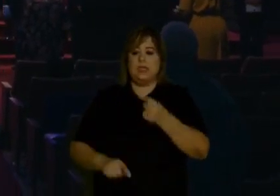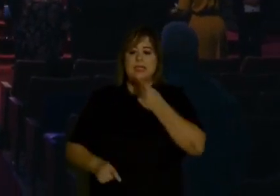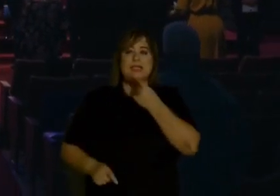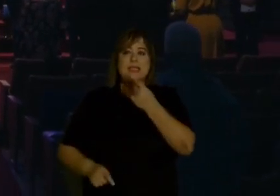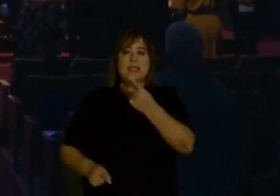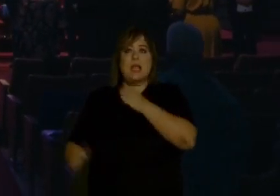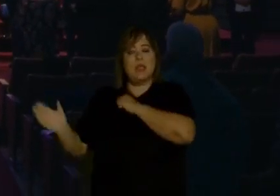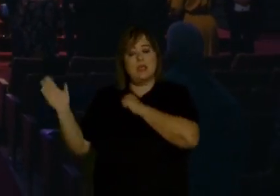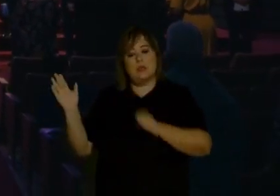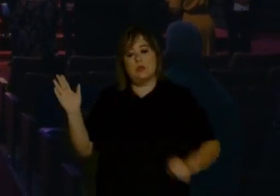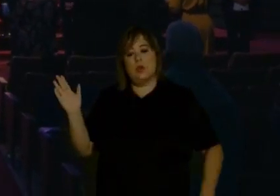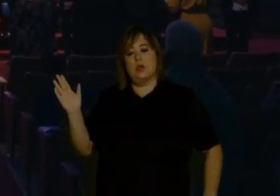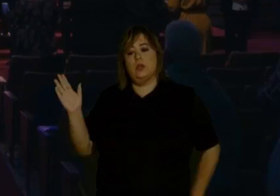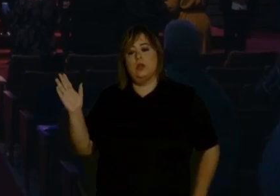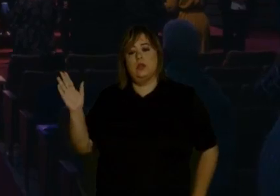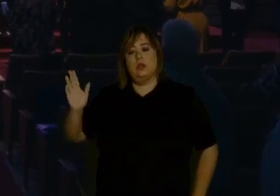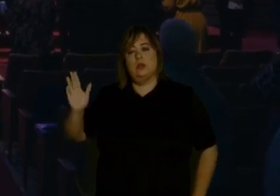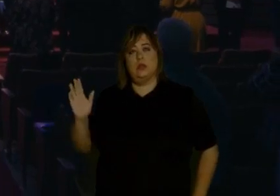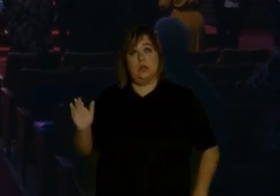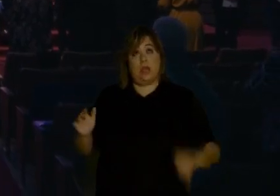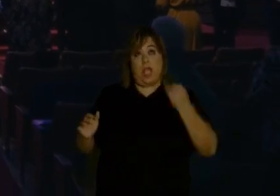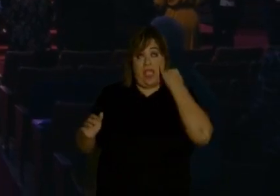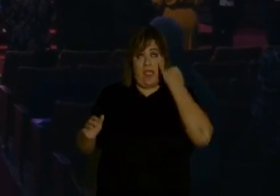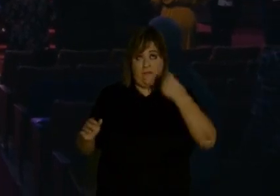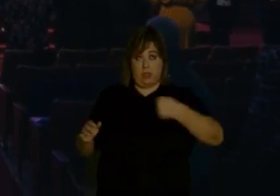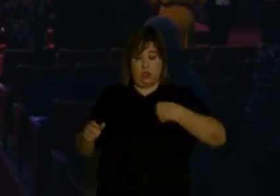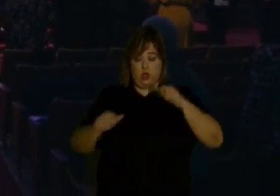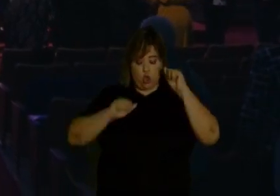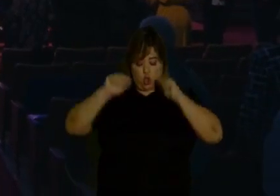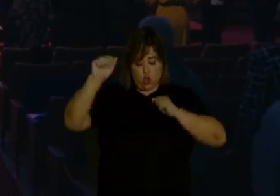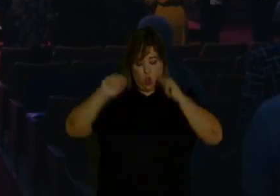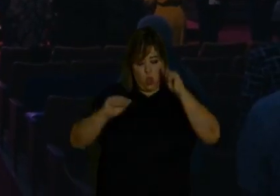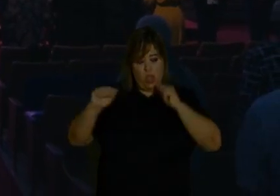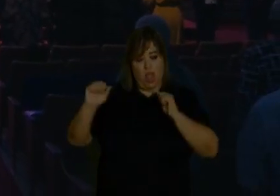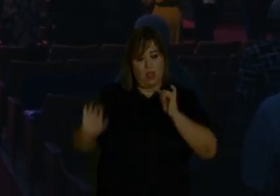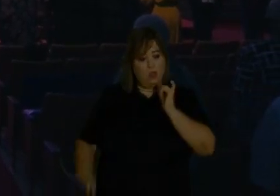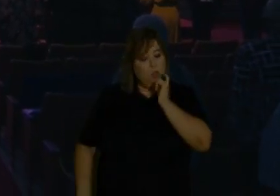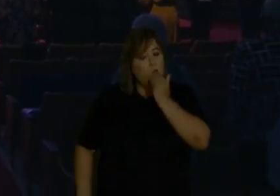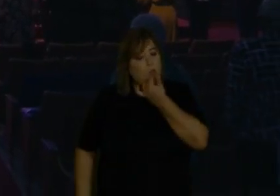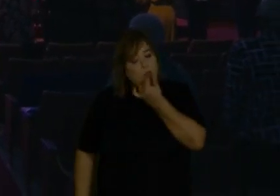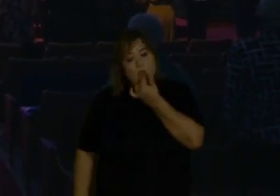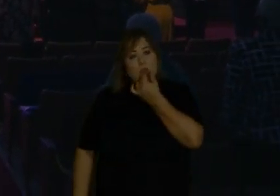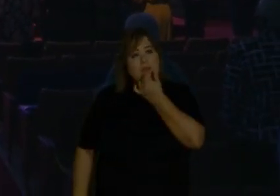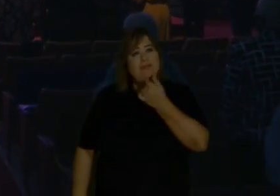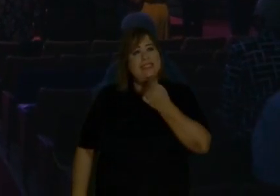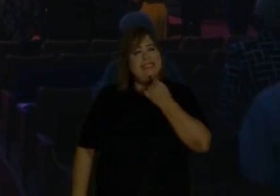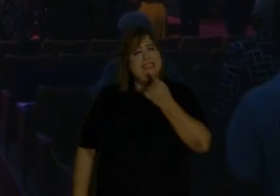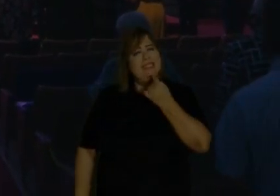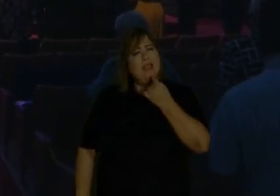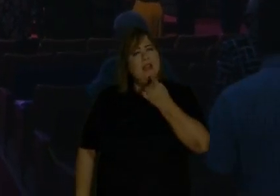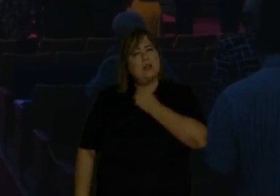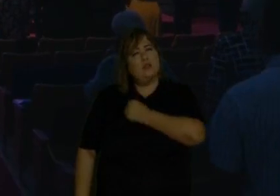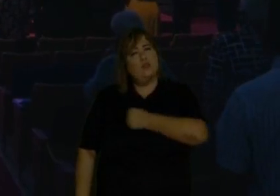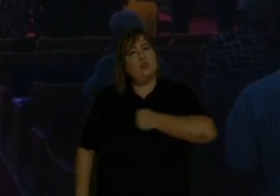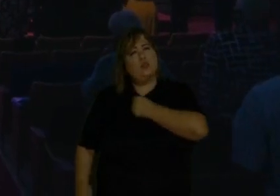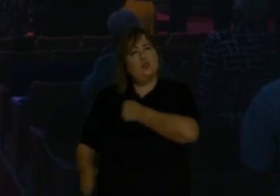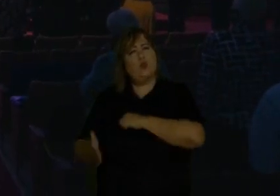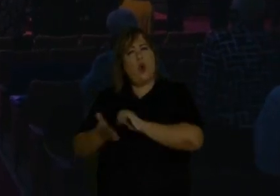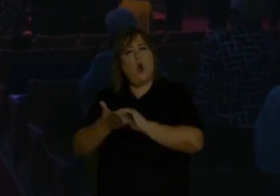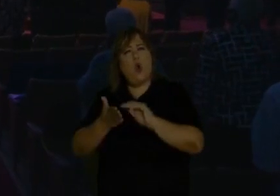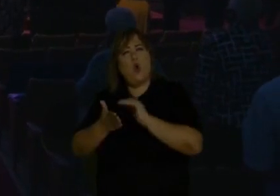Señor, si he dudado, si te he faltado, te pido perdón. Permite que este